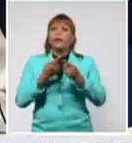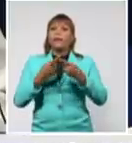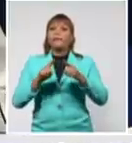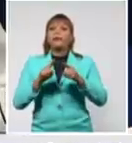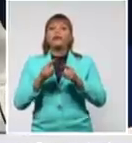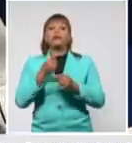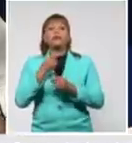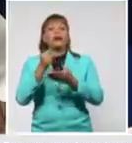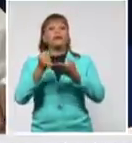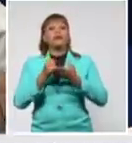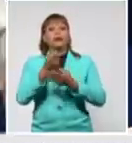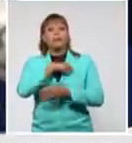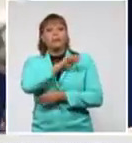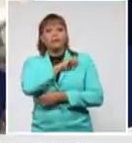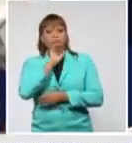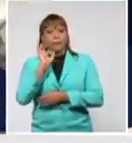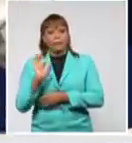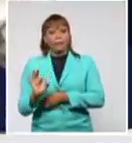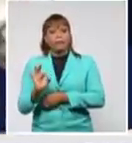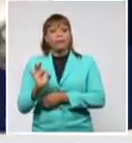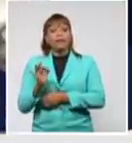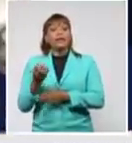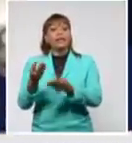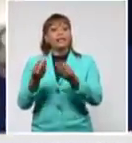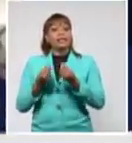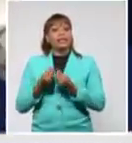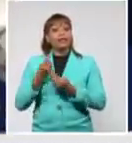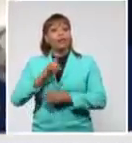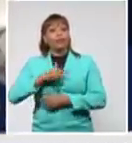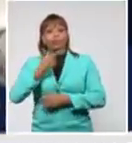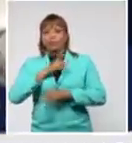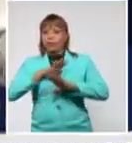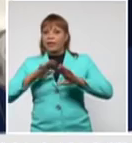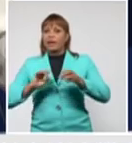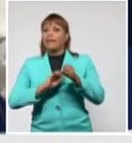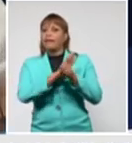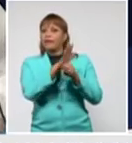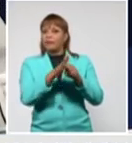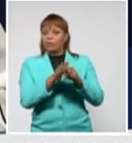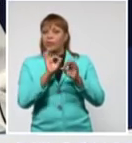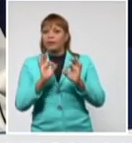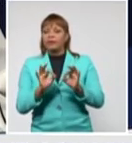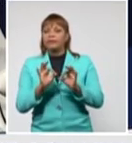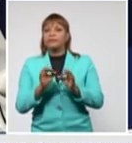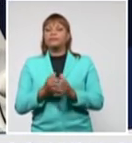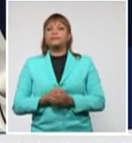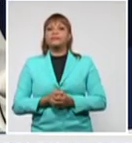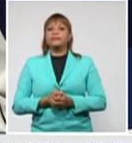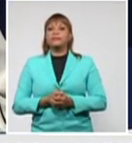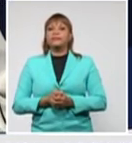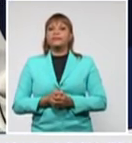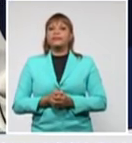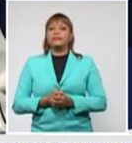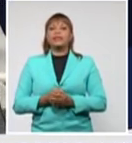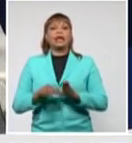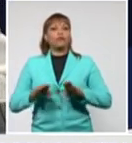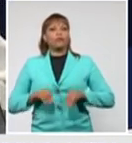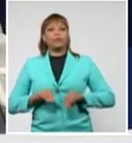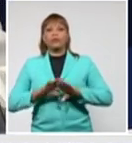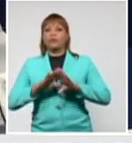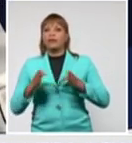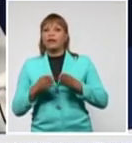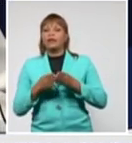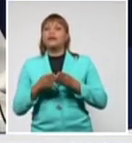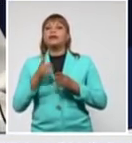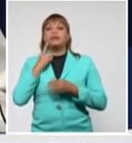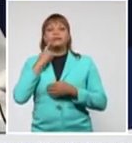nuestra población, que ha adquirido esa cultura, eso es una cultura que ha adquirido el pueblo cubano, pues esté al tanto de